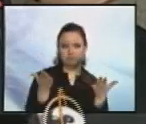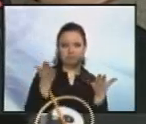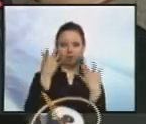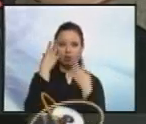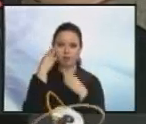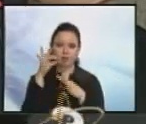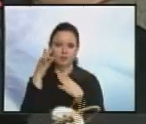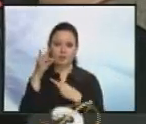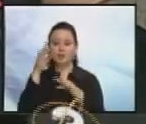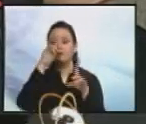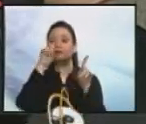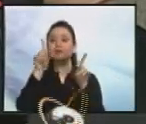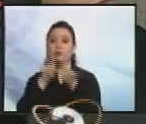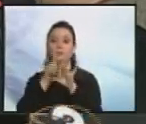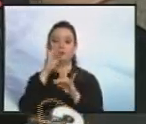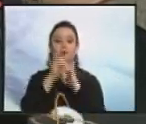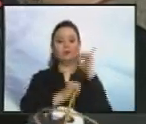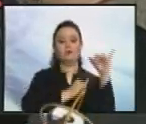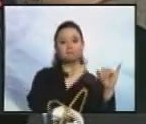electrónica.